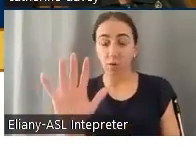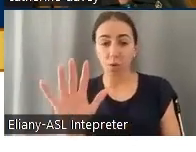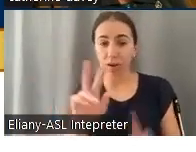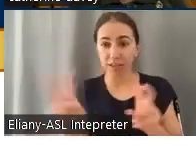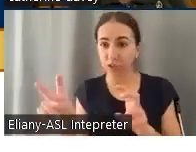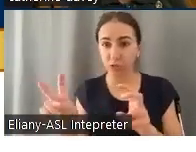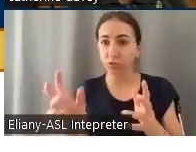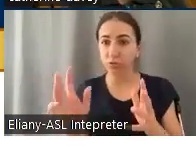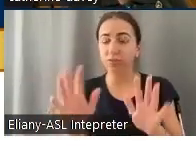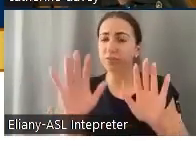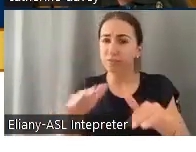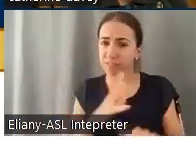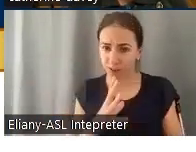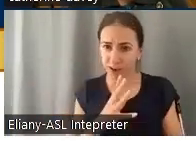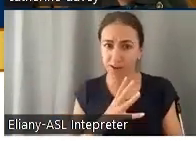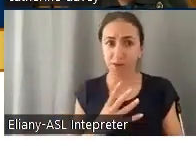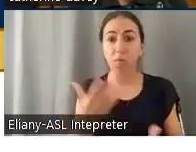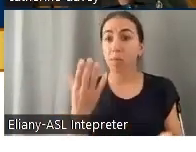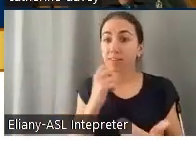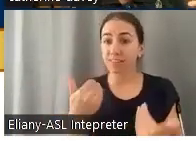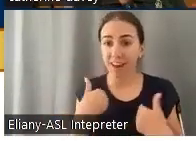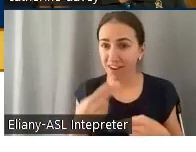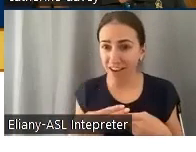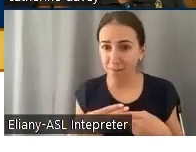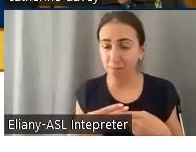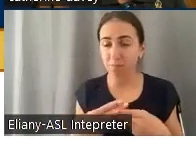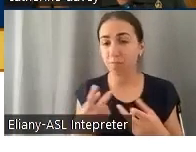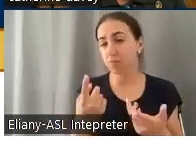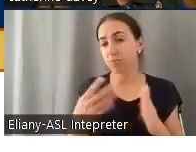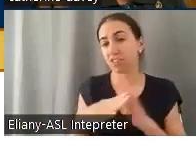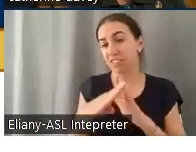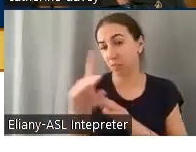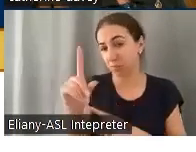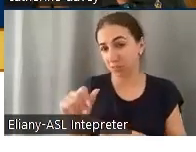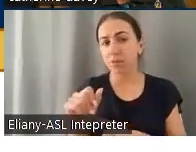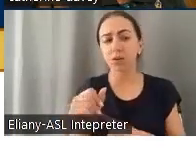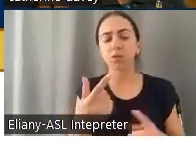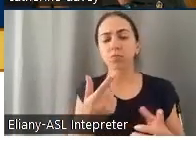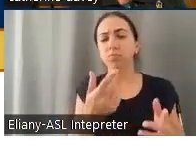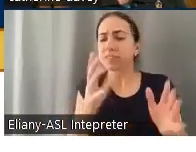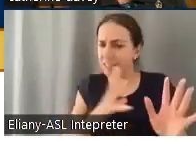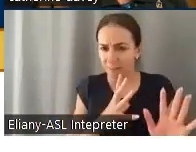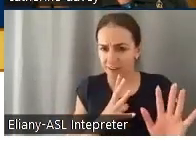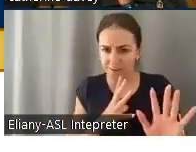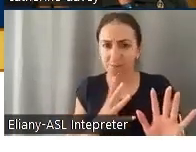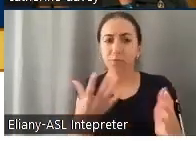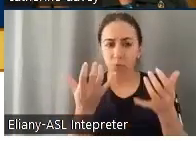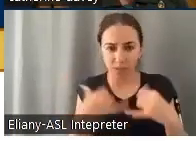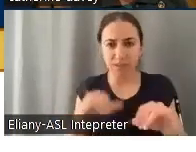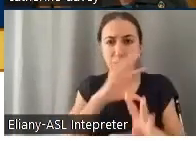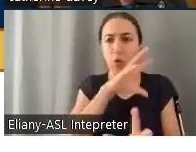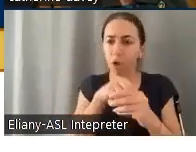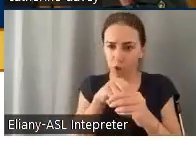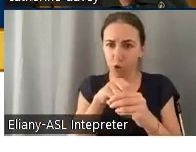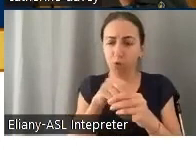no se preocupen si no ven el problema que tiene tu niño, o tal vez no tiene un nombre, es una discapacidad de desarrollo.